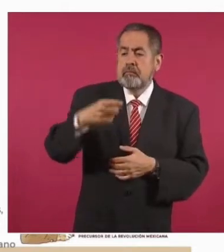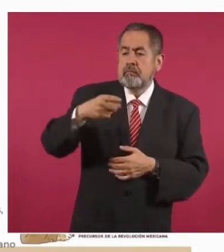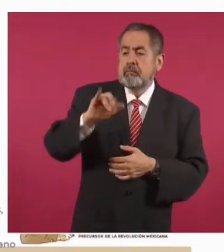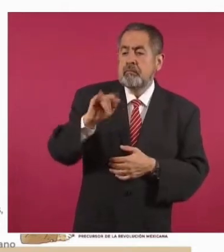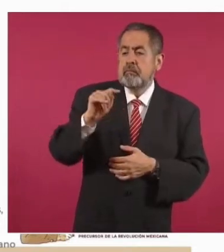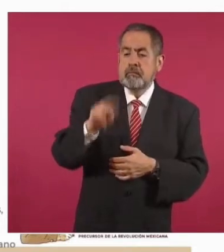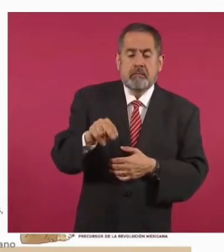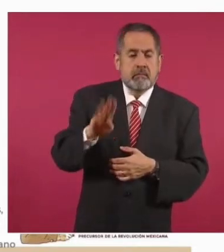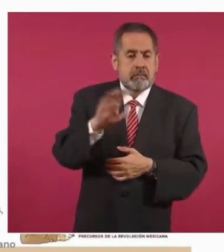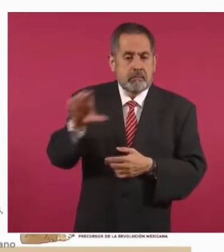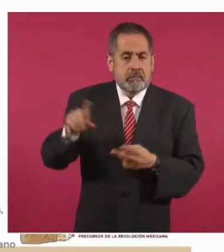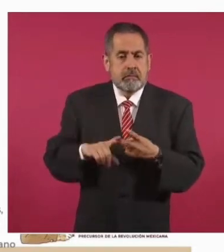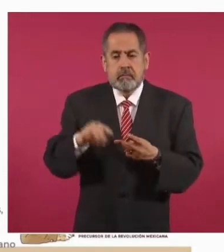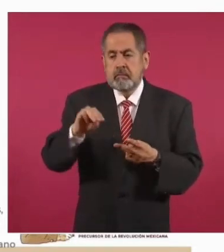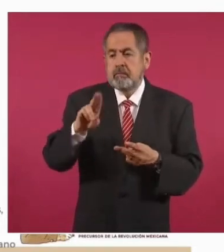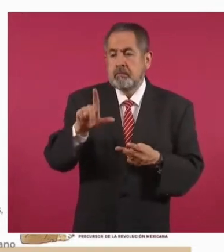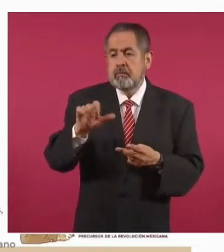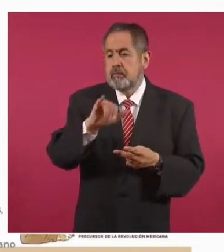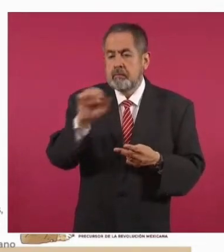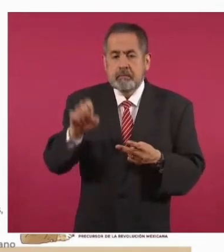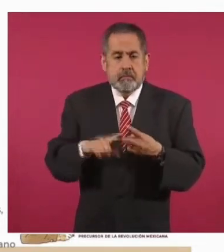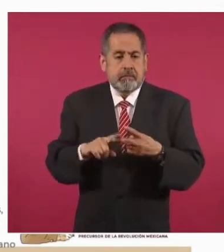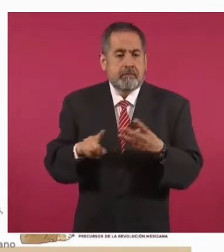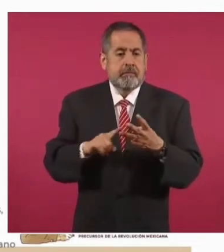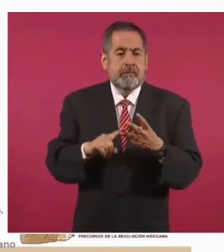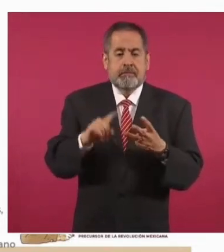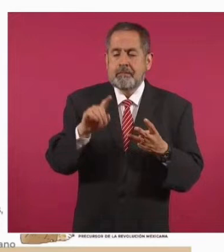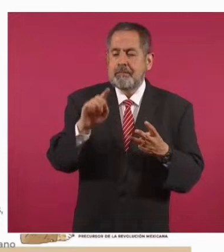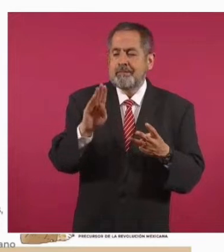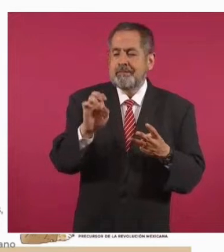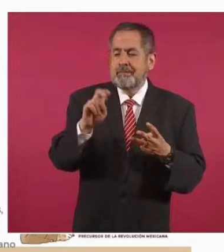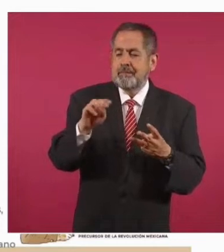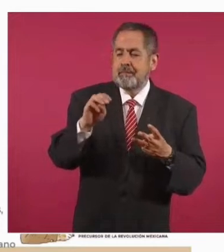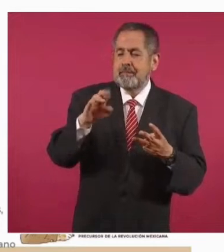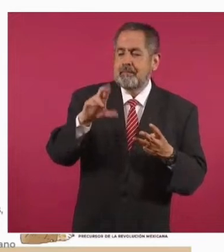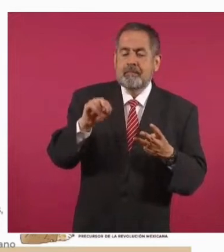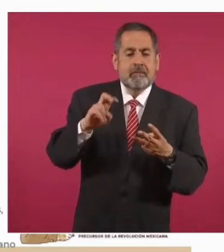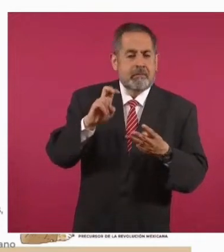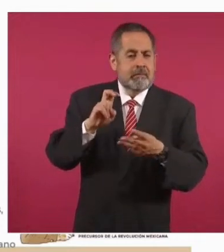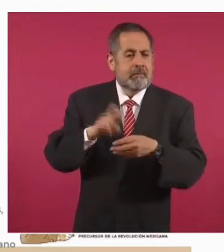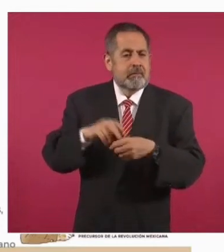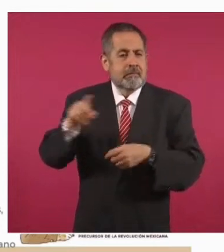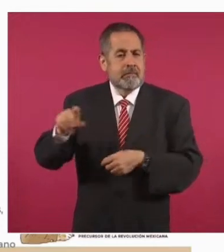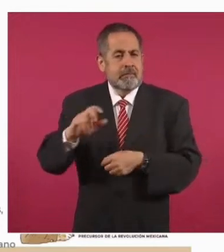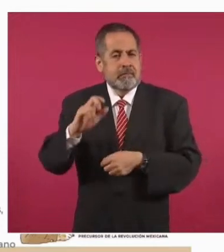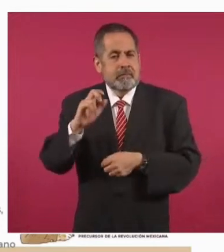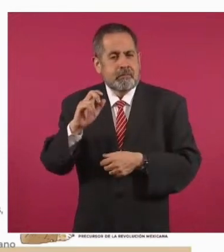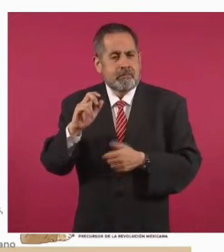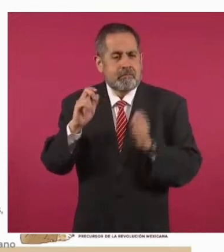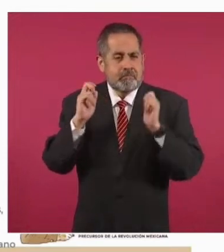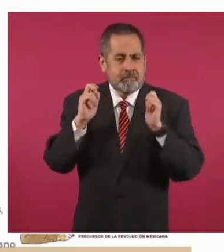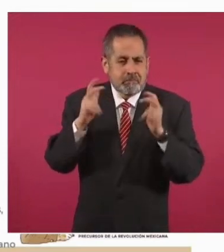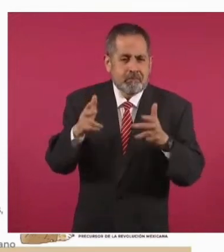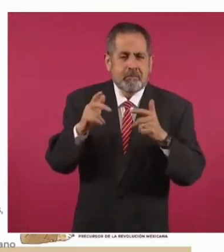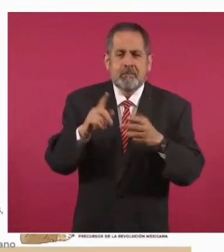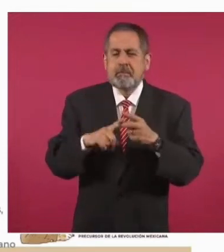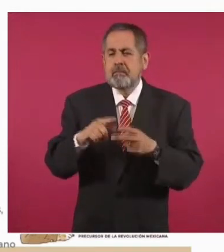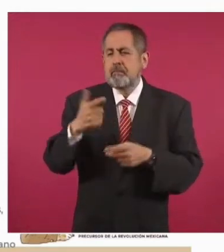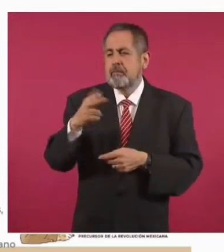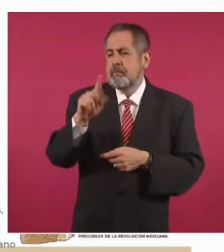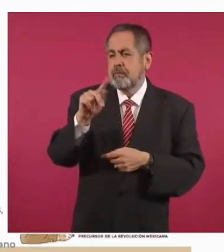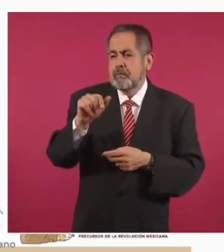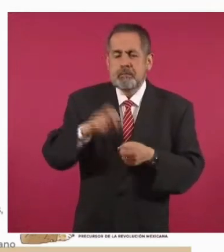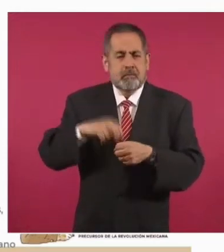California, Mulegé en Baja California Sur, Benemérito de las Américas o Guadalupe Tepeyac en Chiapas, Villalta o Huautla